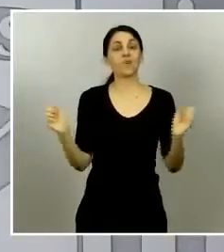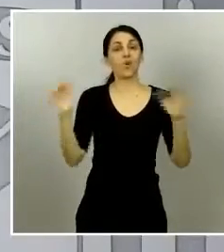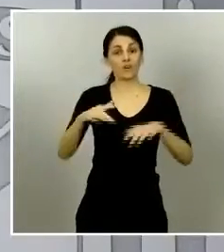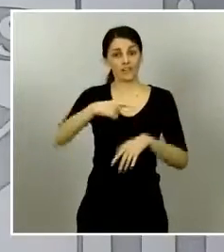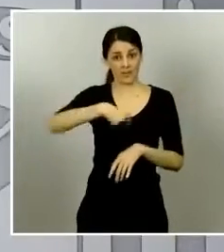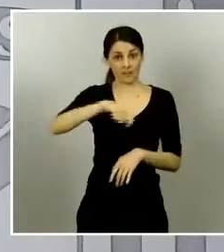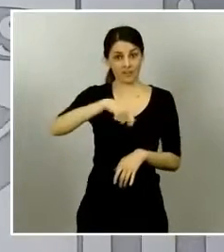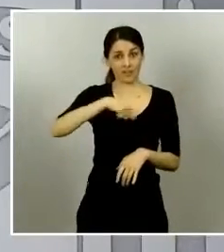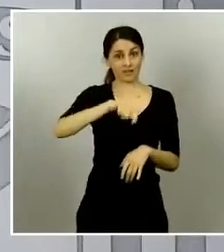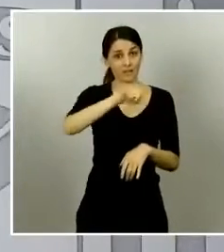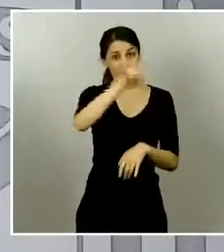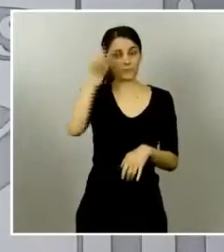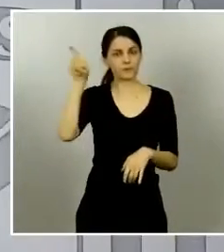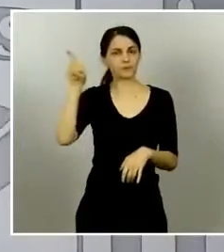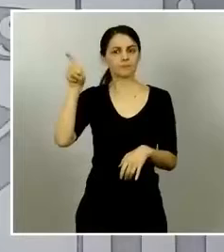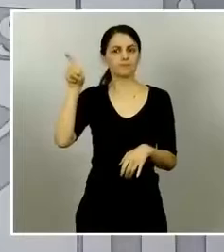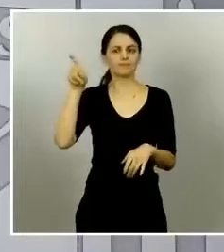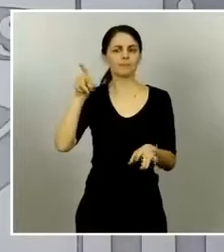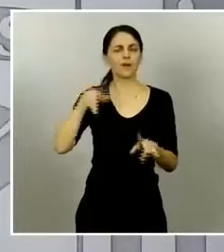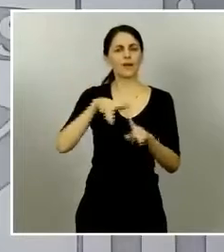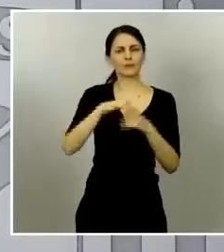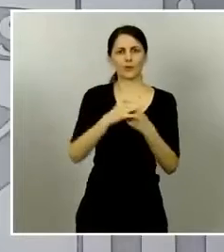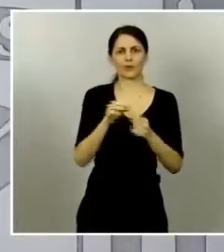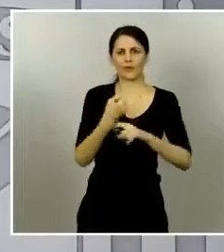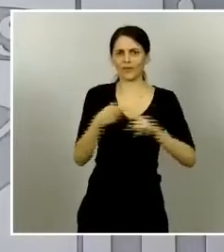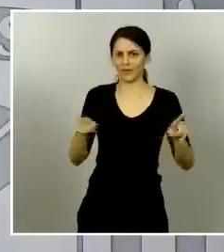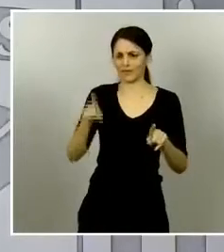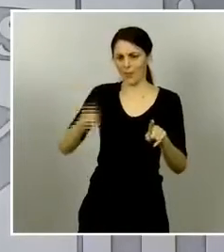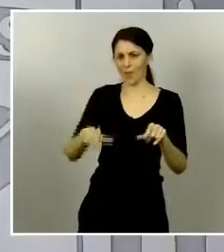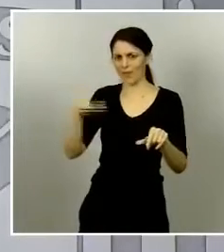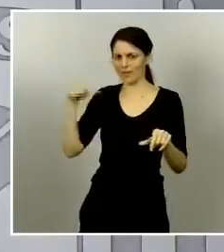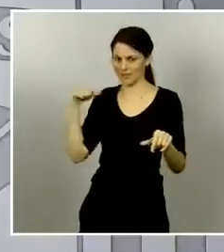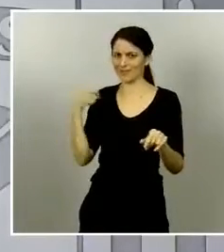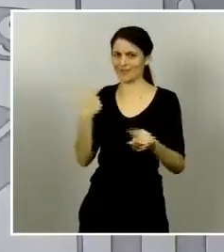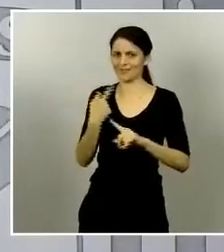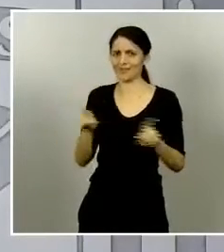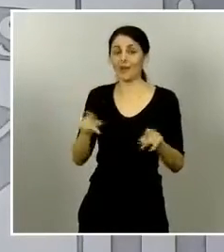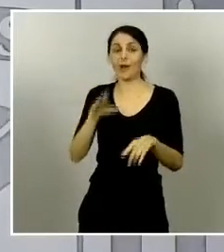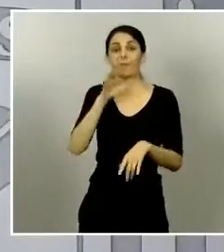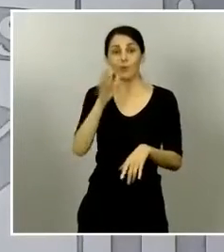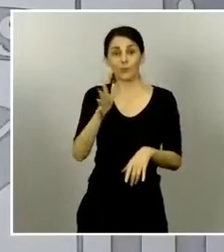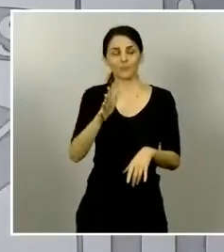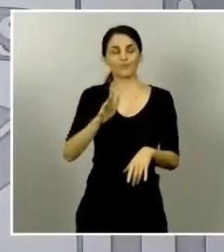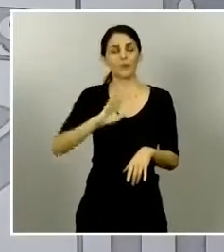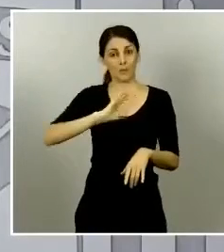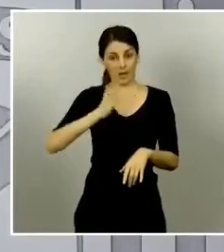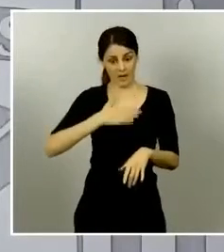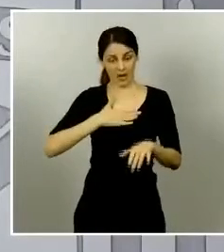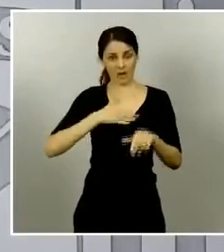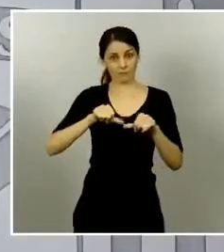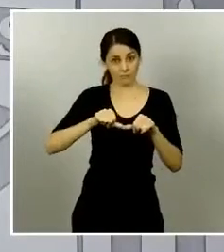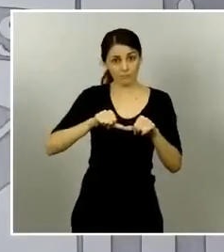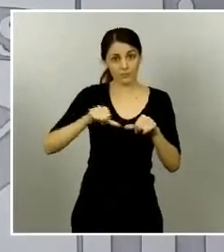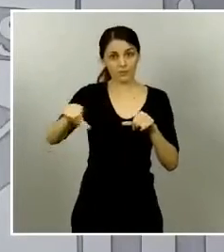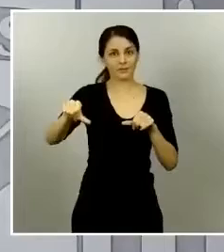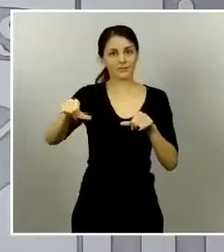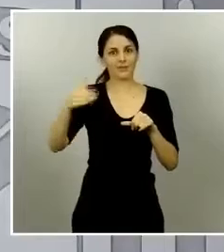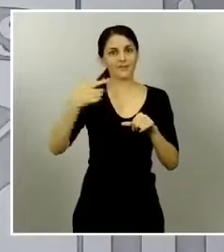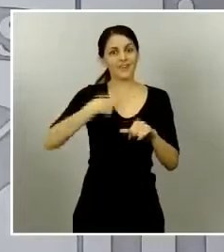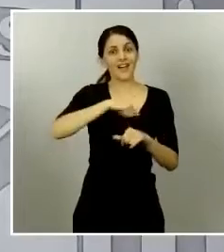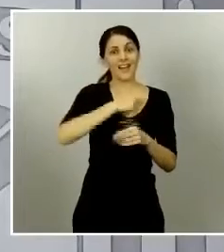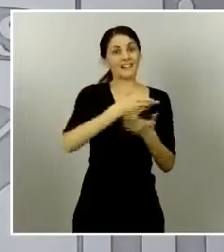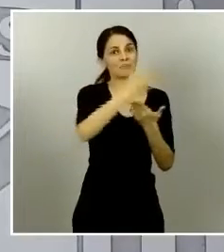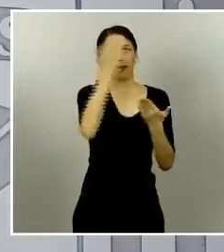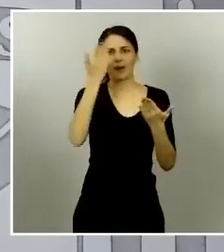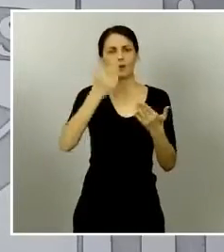hecho la conferencia de presidentes se ha producido en un contexto muy diferente del que se producía hace escasamente un mes, porque a